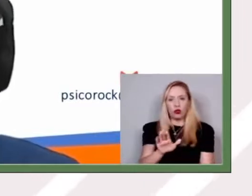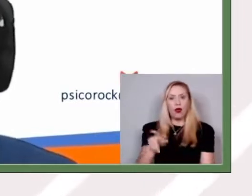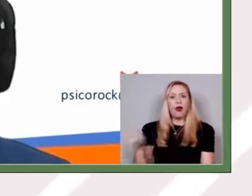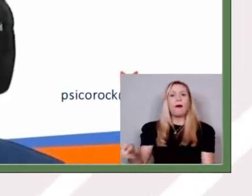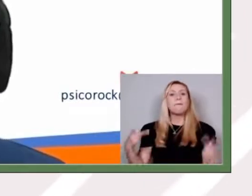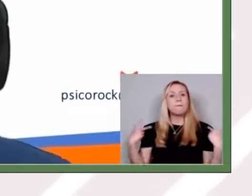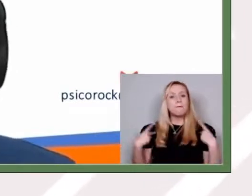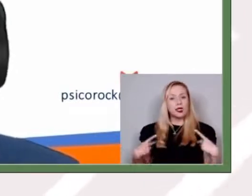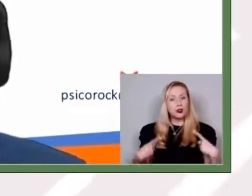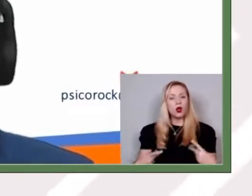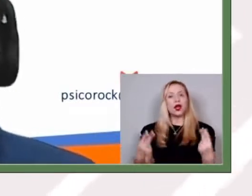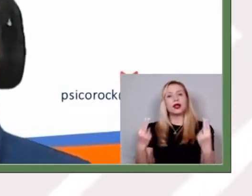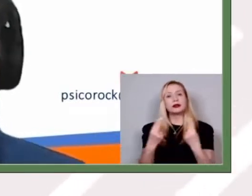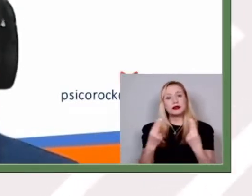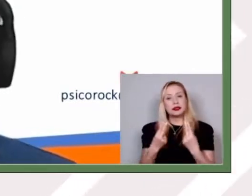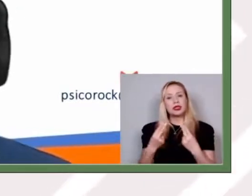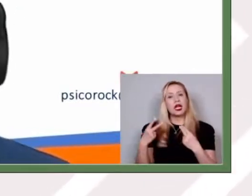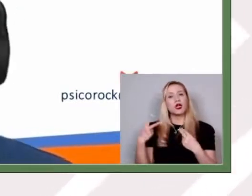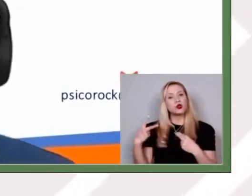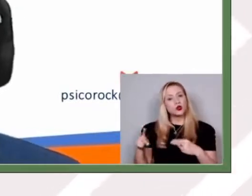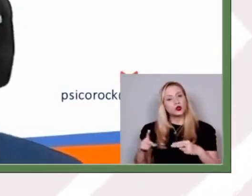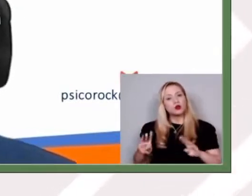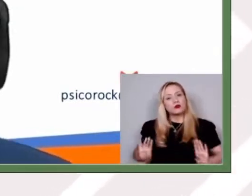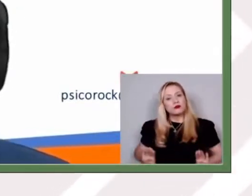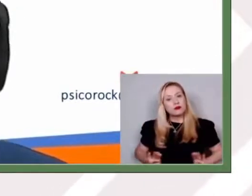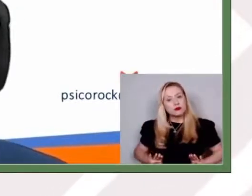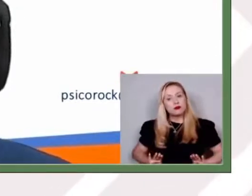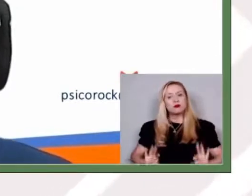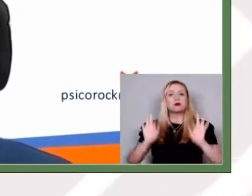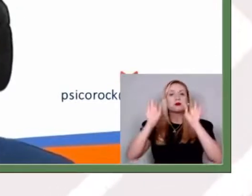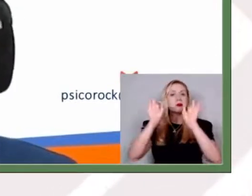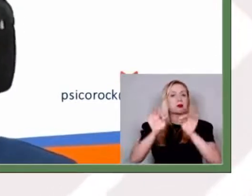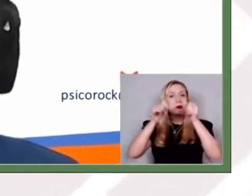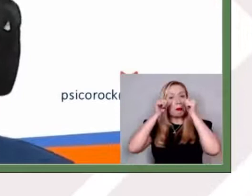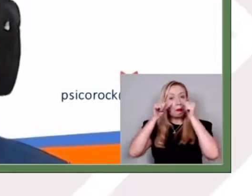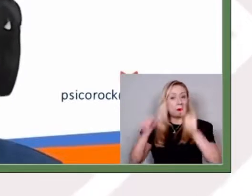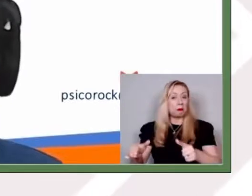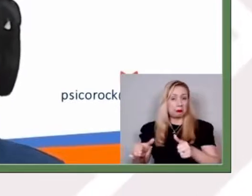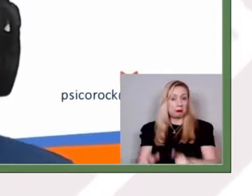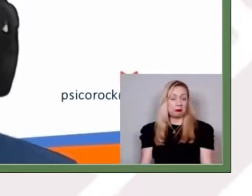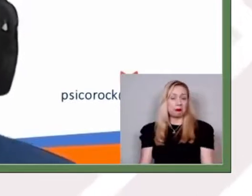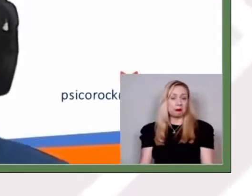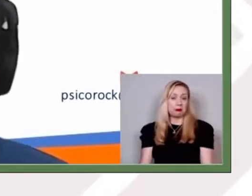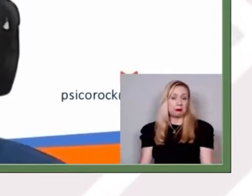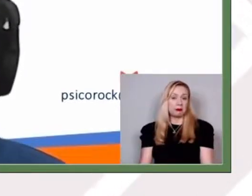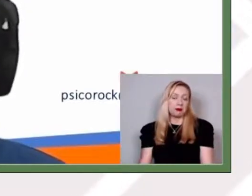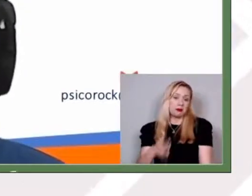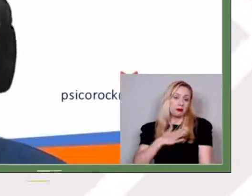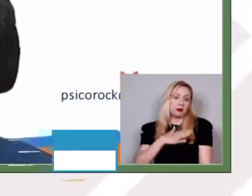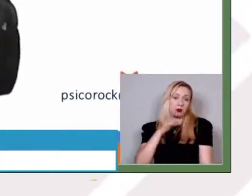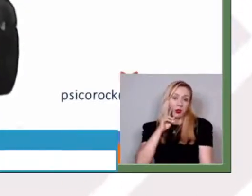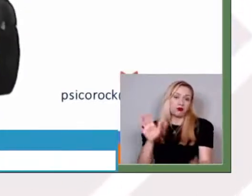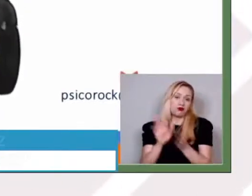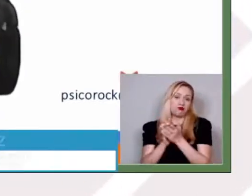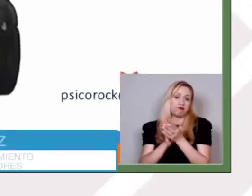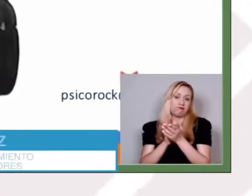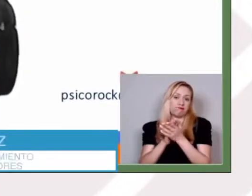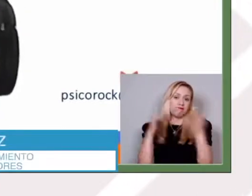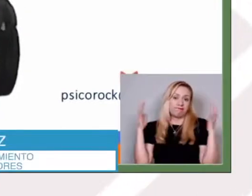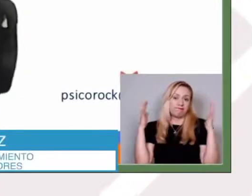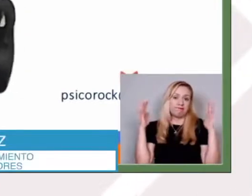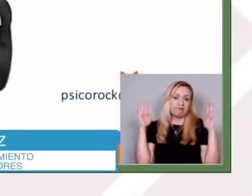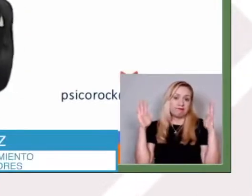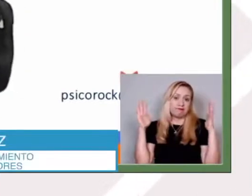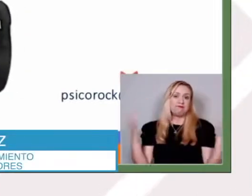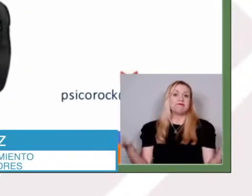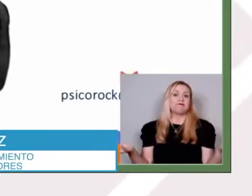ciertas características, y creo que se actuó en consecuencia, ¿no? Entonces eso, digo, es plausible.